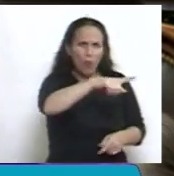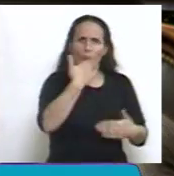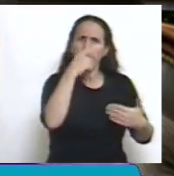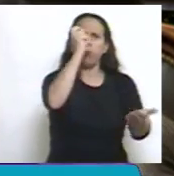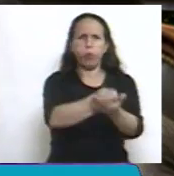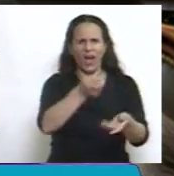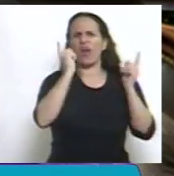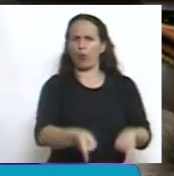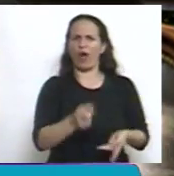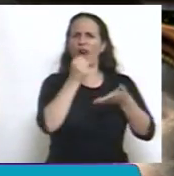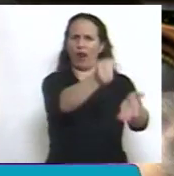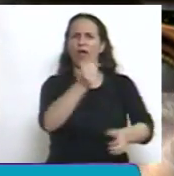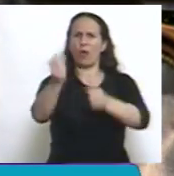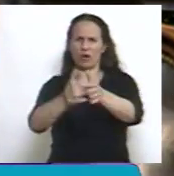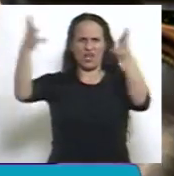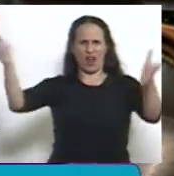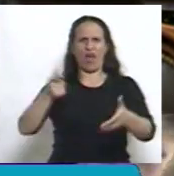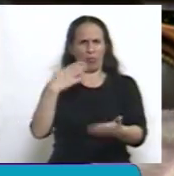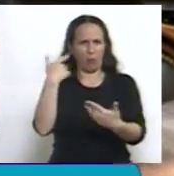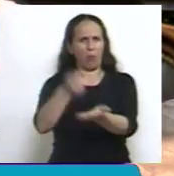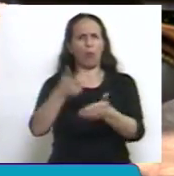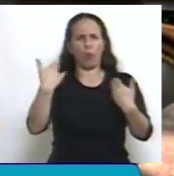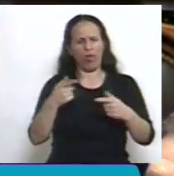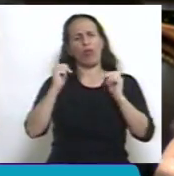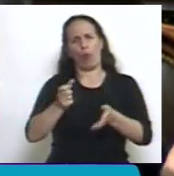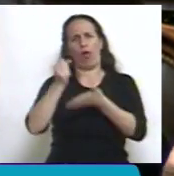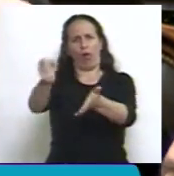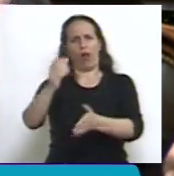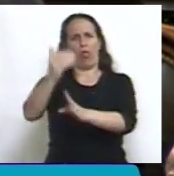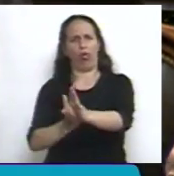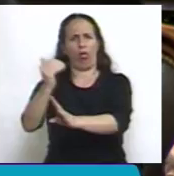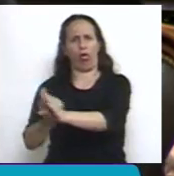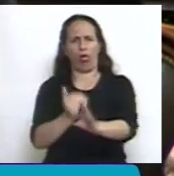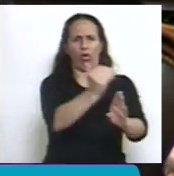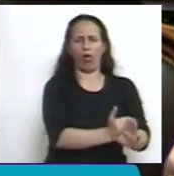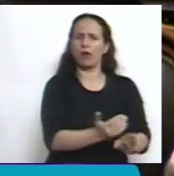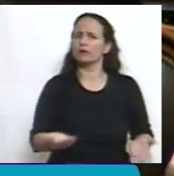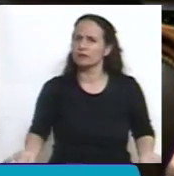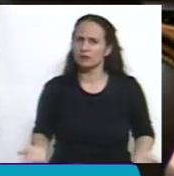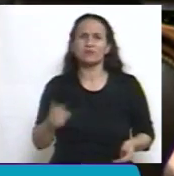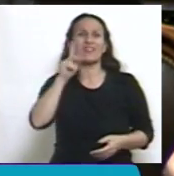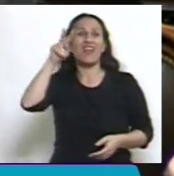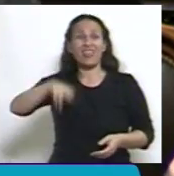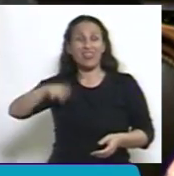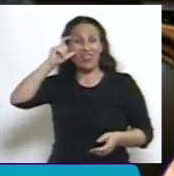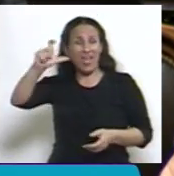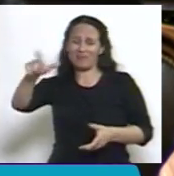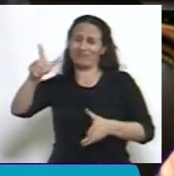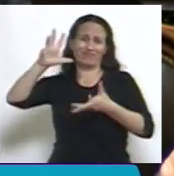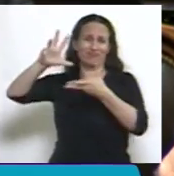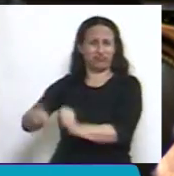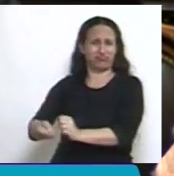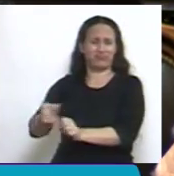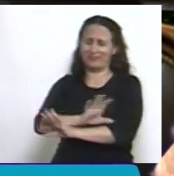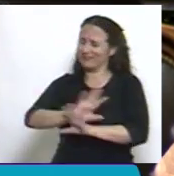pago y a grandes empresas. Hay que mirar la inflación y a su negación y a la destrucción del INDEC. Hay que mirar